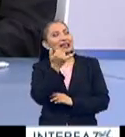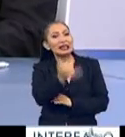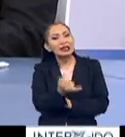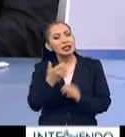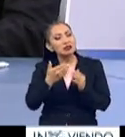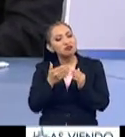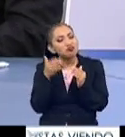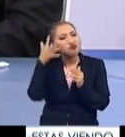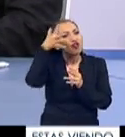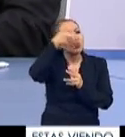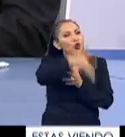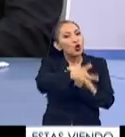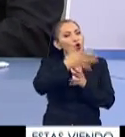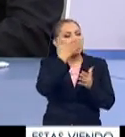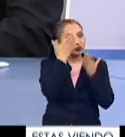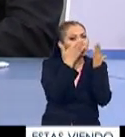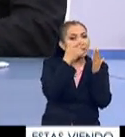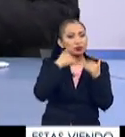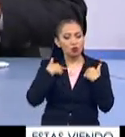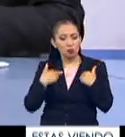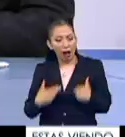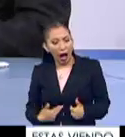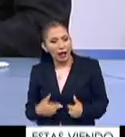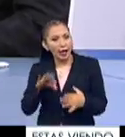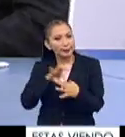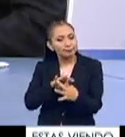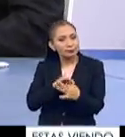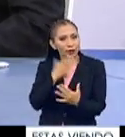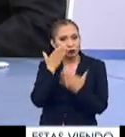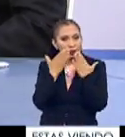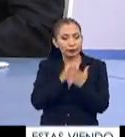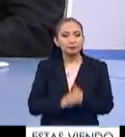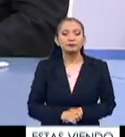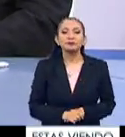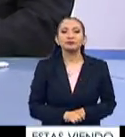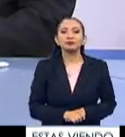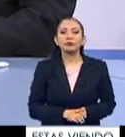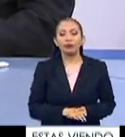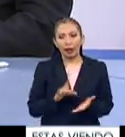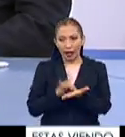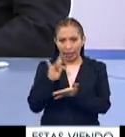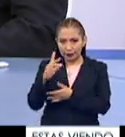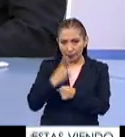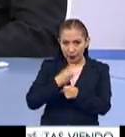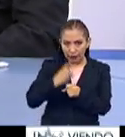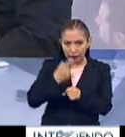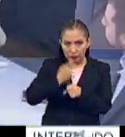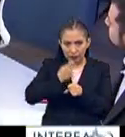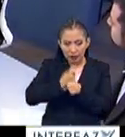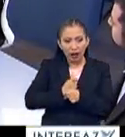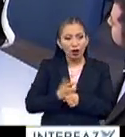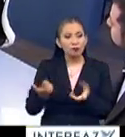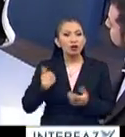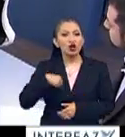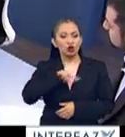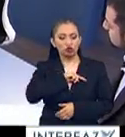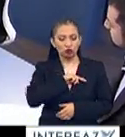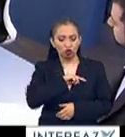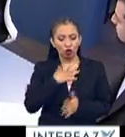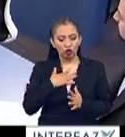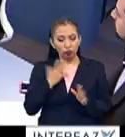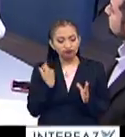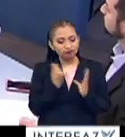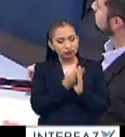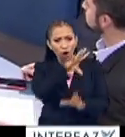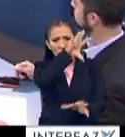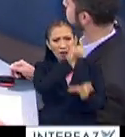la trascendencia no solo académica, sino humana del estudiante. Claro. Pues gracias por la invitación primero. Al contrario. Para nosotros la